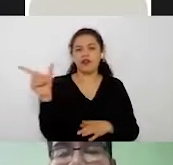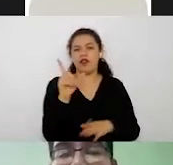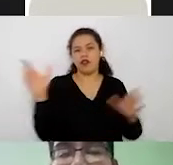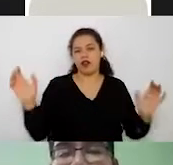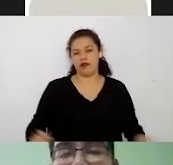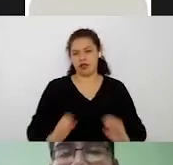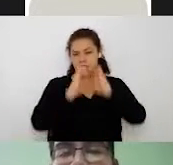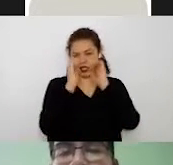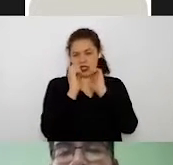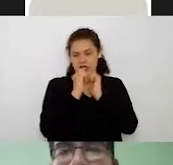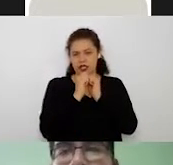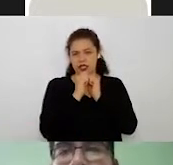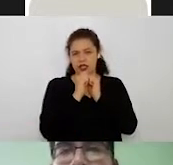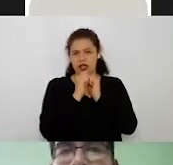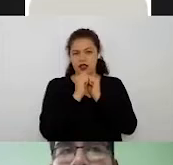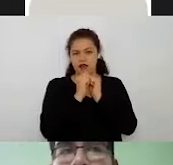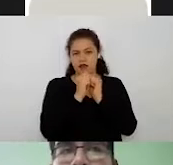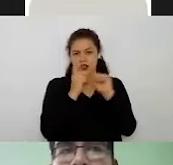se nos hace,